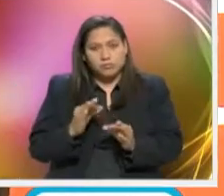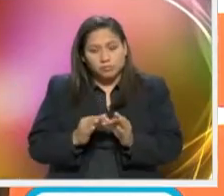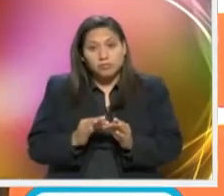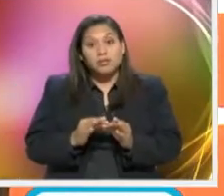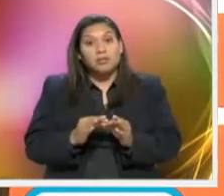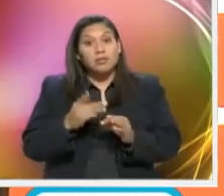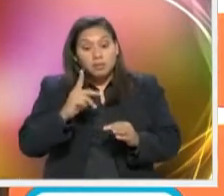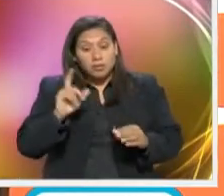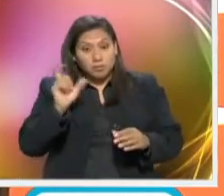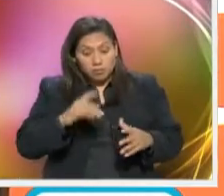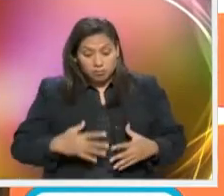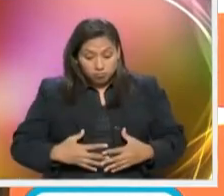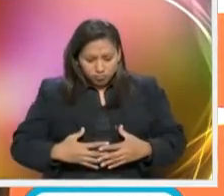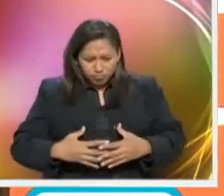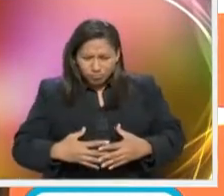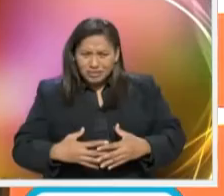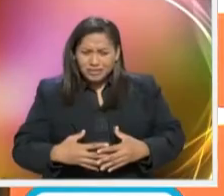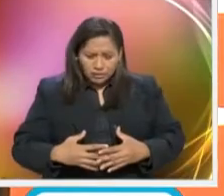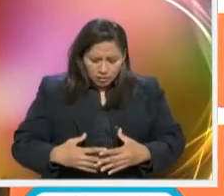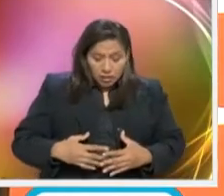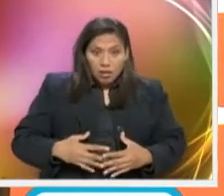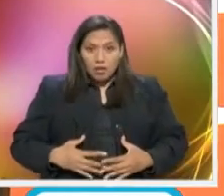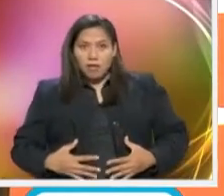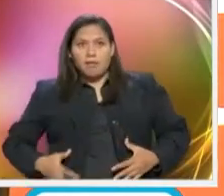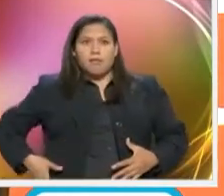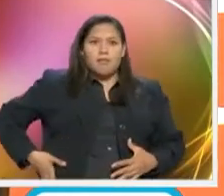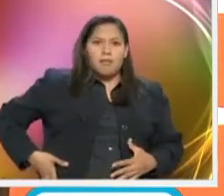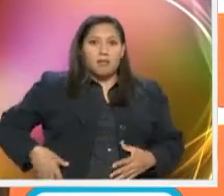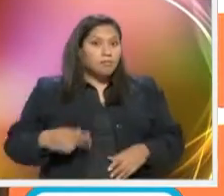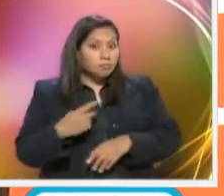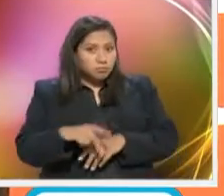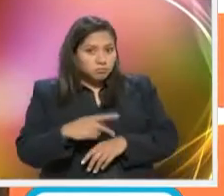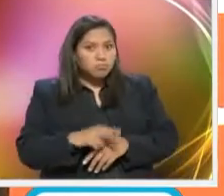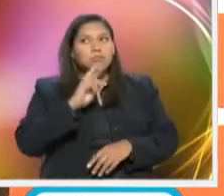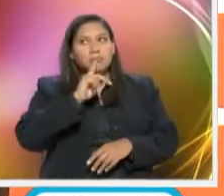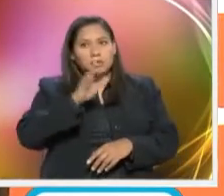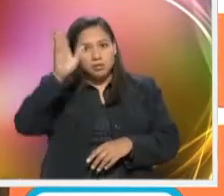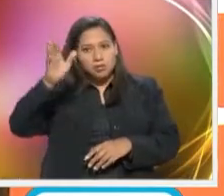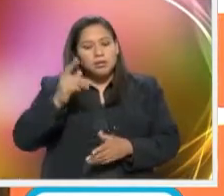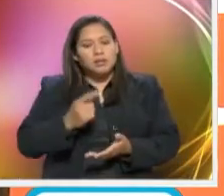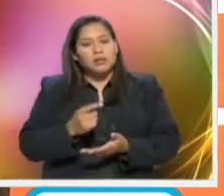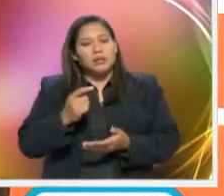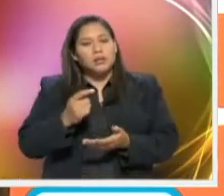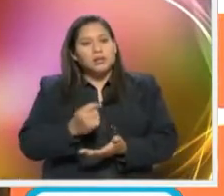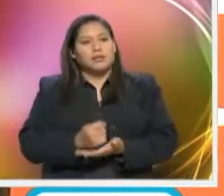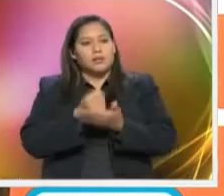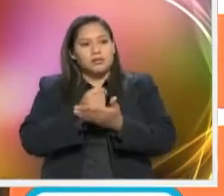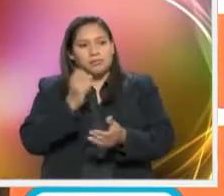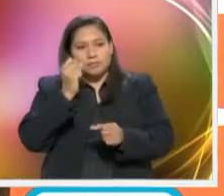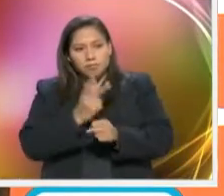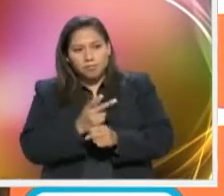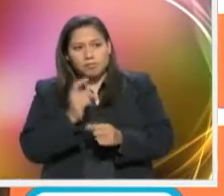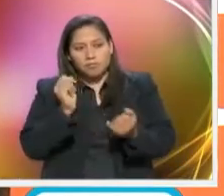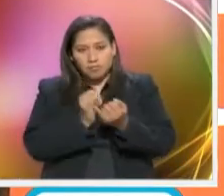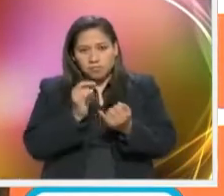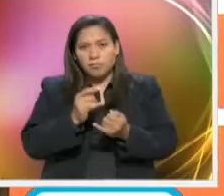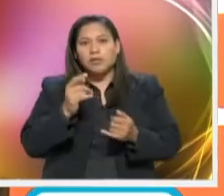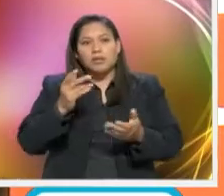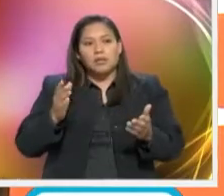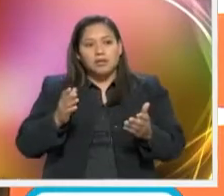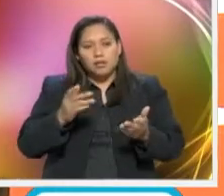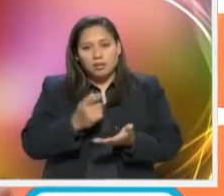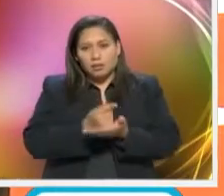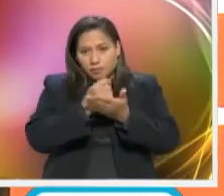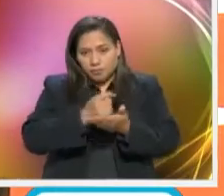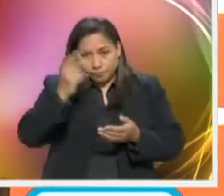a lo largo del embarazo se ve que hay algún riesgo, pues sí planear ir a estimulación temprana o estimulación neuromotora en este caso. Claro